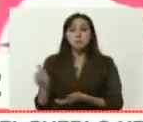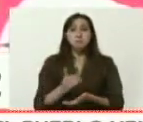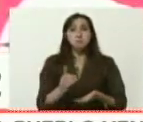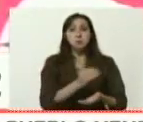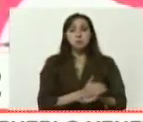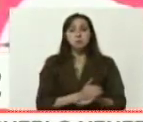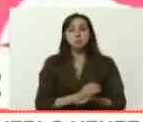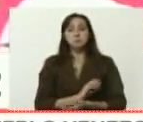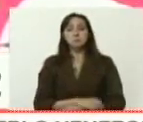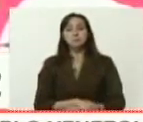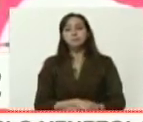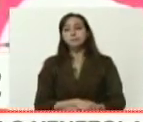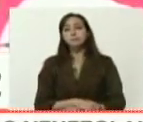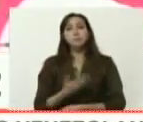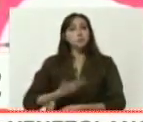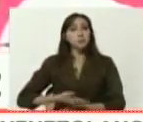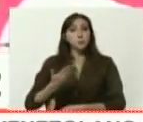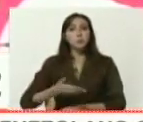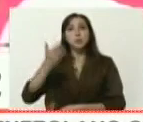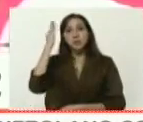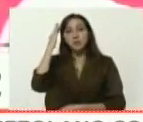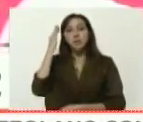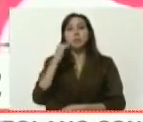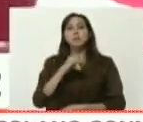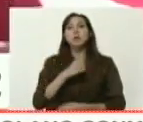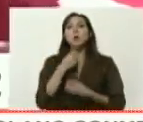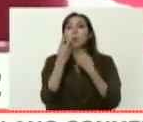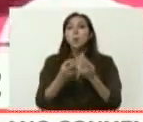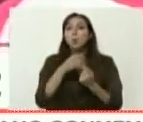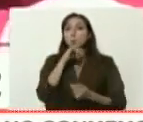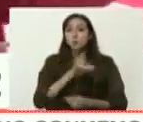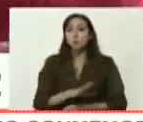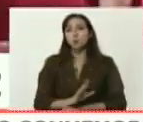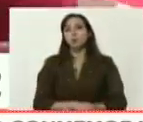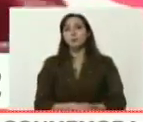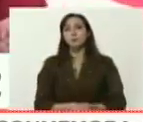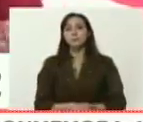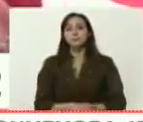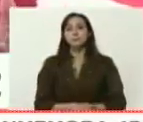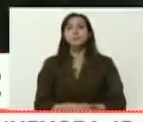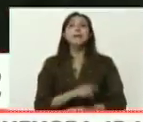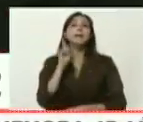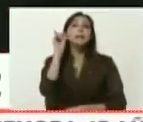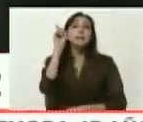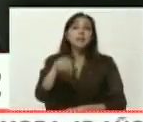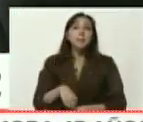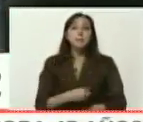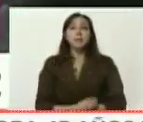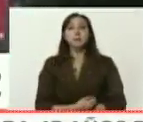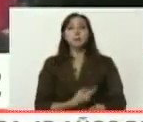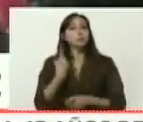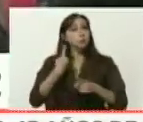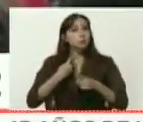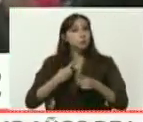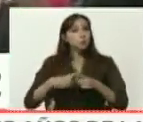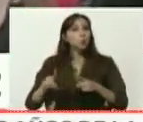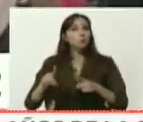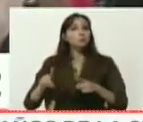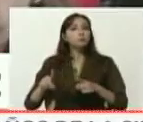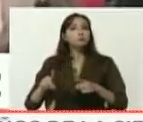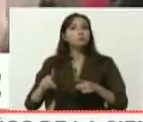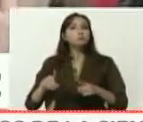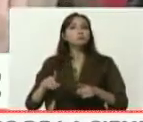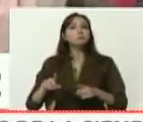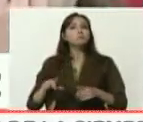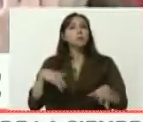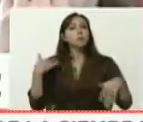testimonio de esa gente, pues. Y también a otro acontecimiento posterior, pero que fue